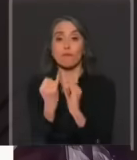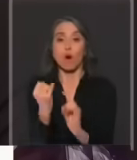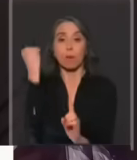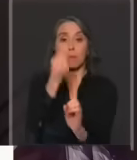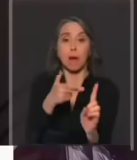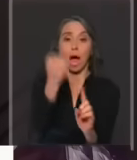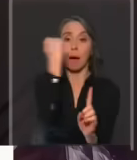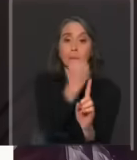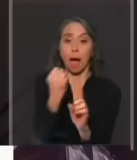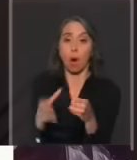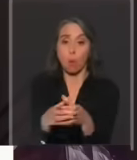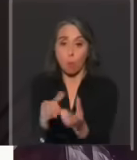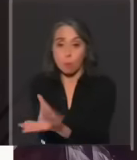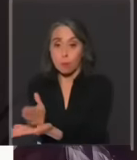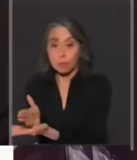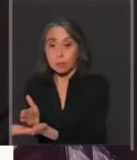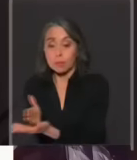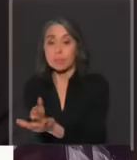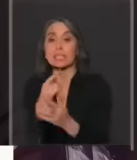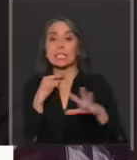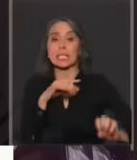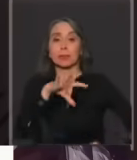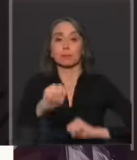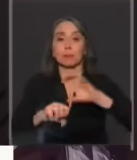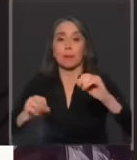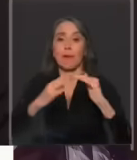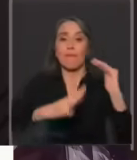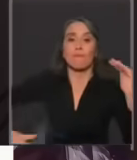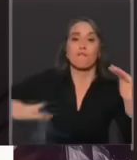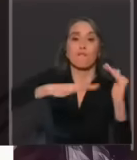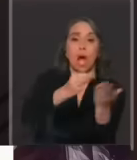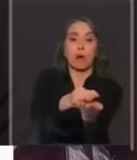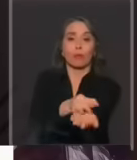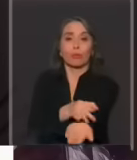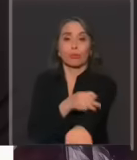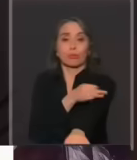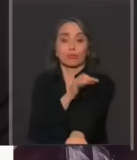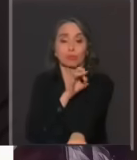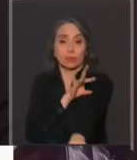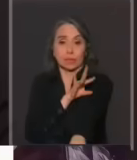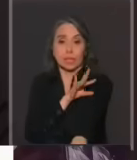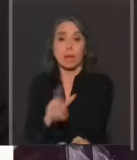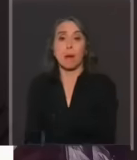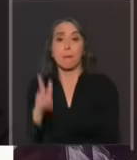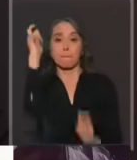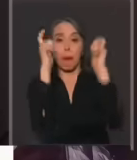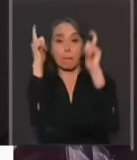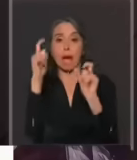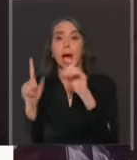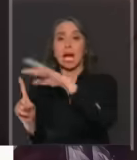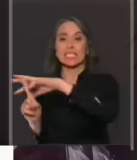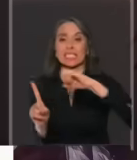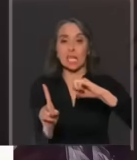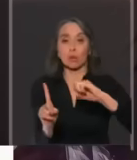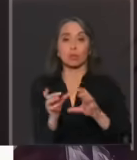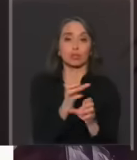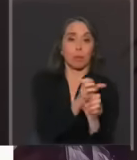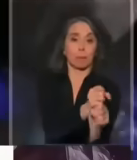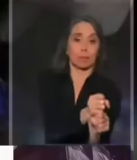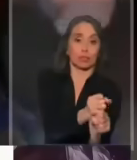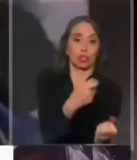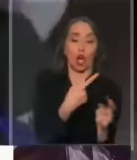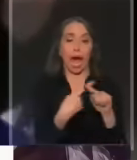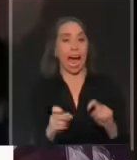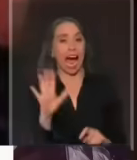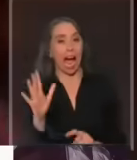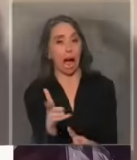Grupos organizados que han intentado apoderarse de diversos sectores a lo largo del país y que a punta de pistolas, secuestros, extorsión y amenazas han